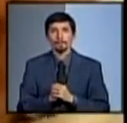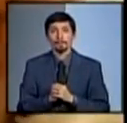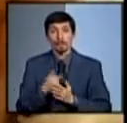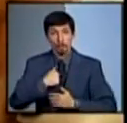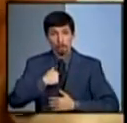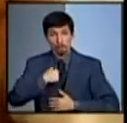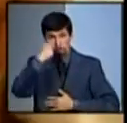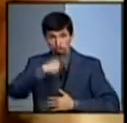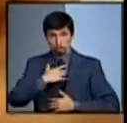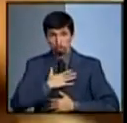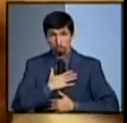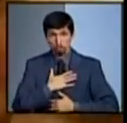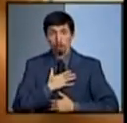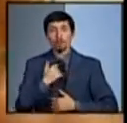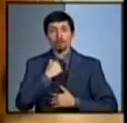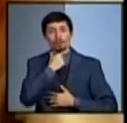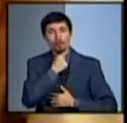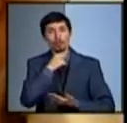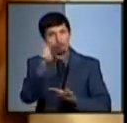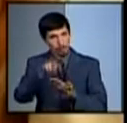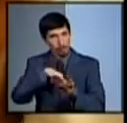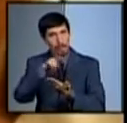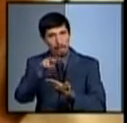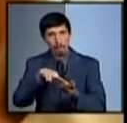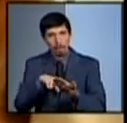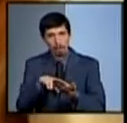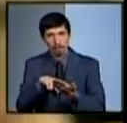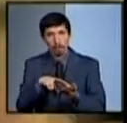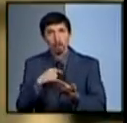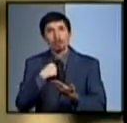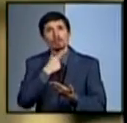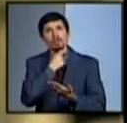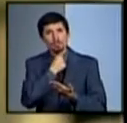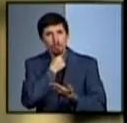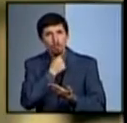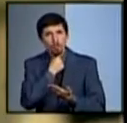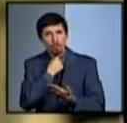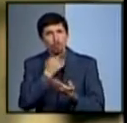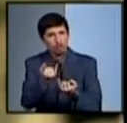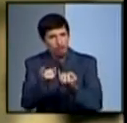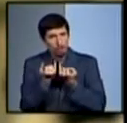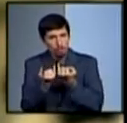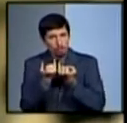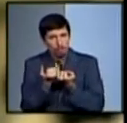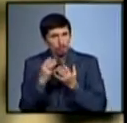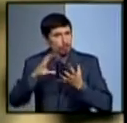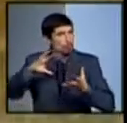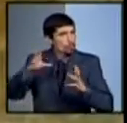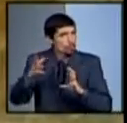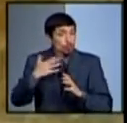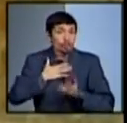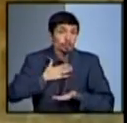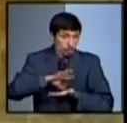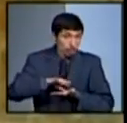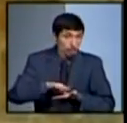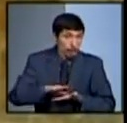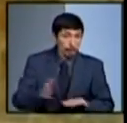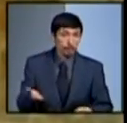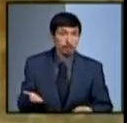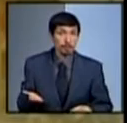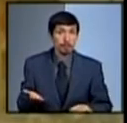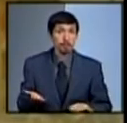Yo personalmente me encanta leer. Me gusta estar al tanto de todo lo que pasa en el mundo entero, en mi país.